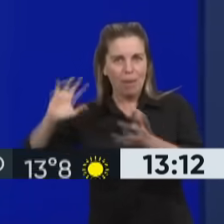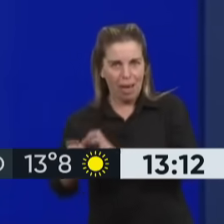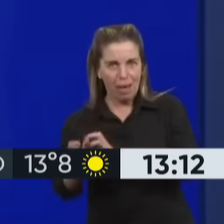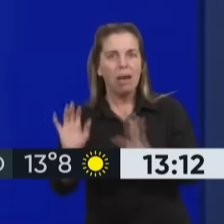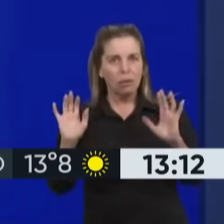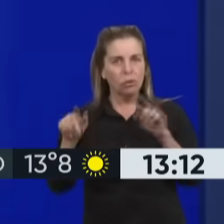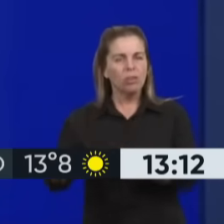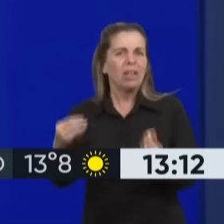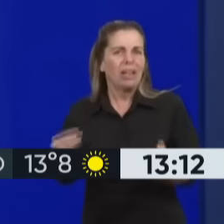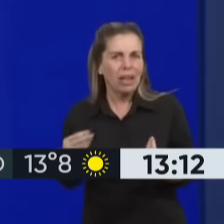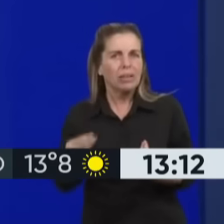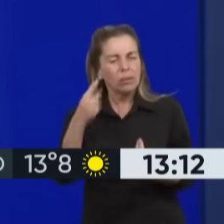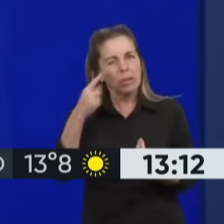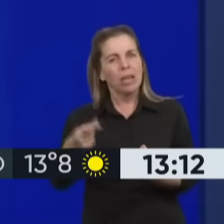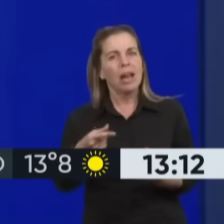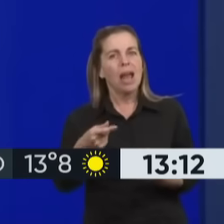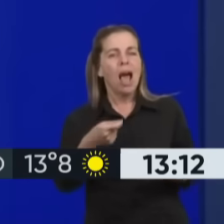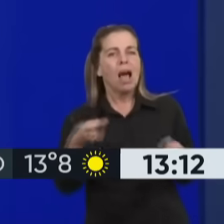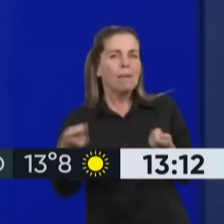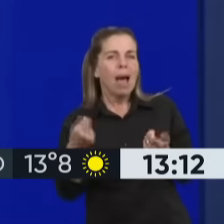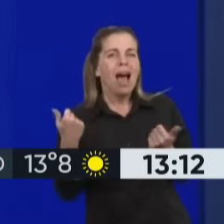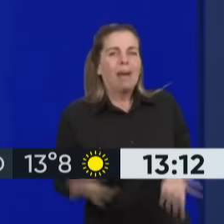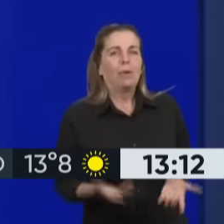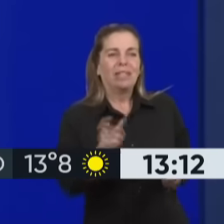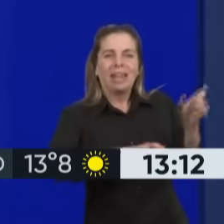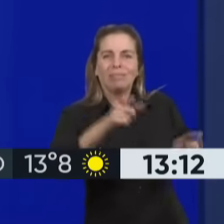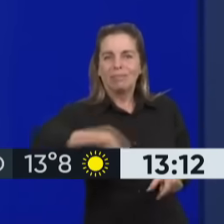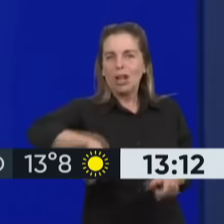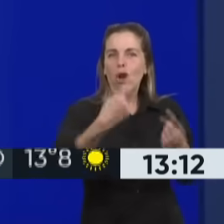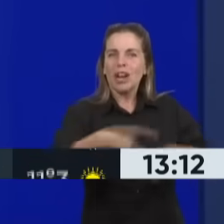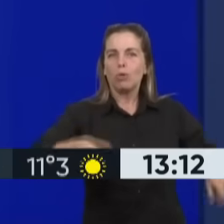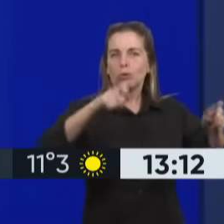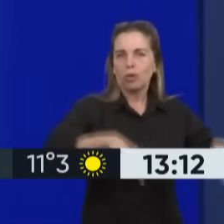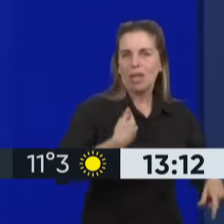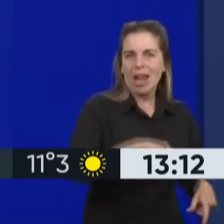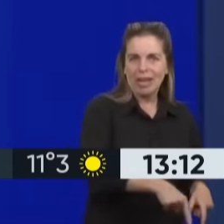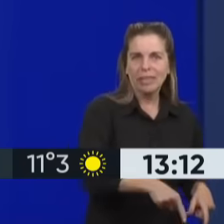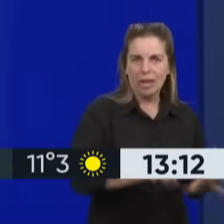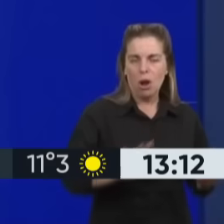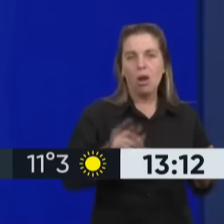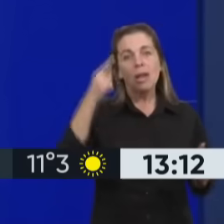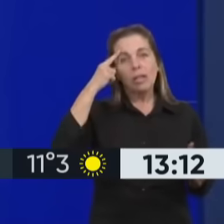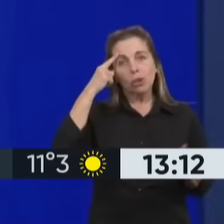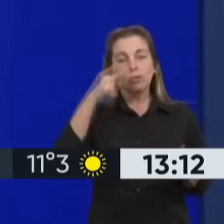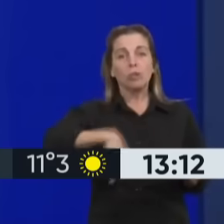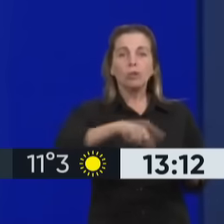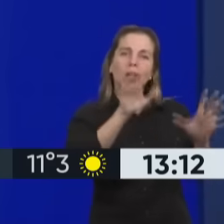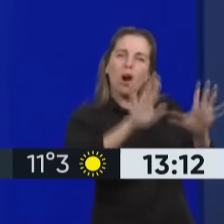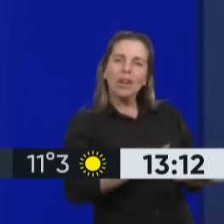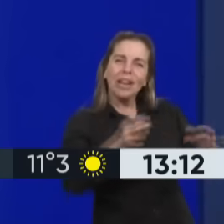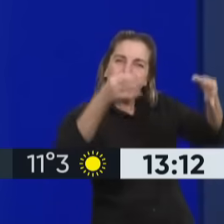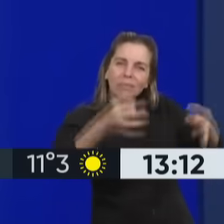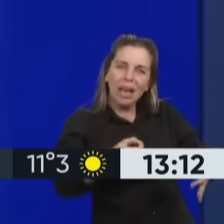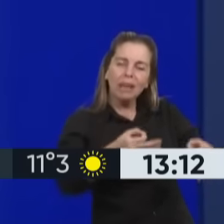extraer la riqueza de los argentinos lo más rápido posible, y el beneficio a largo plazo de tener las cuentas en orden no forma parte de